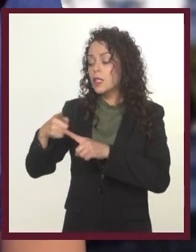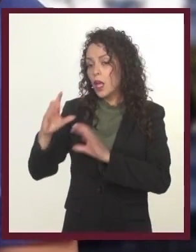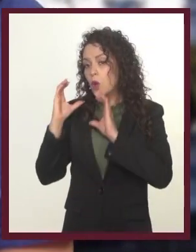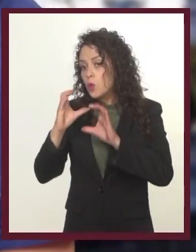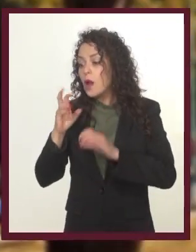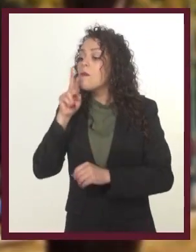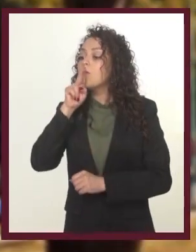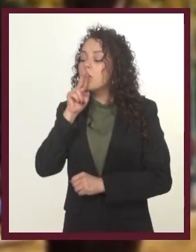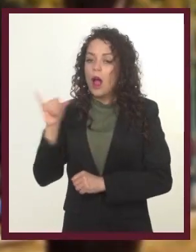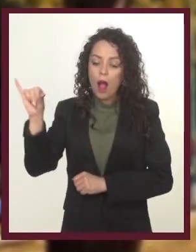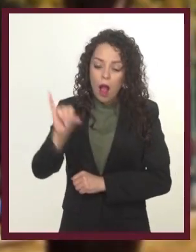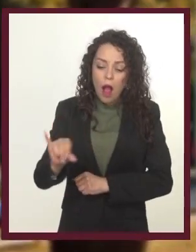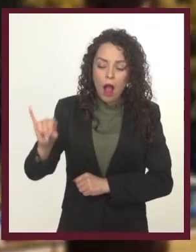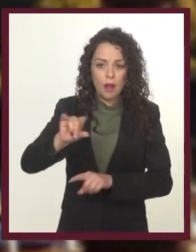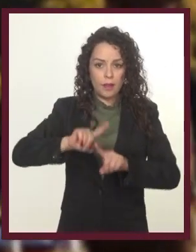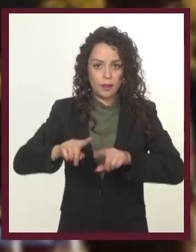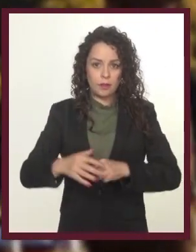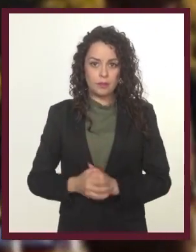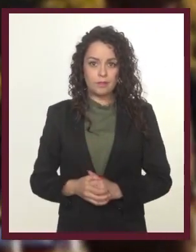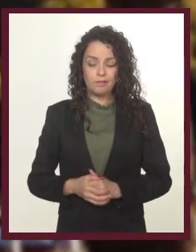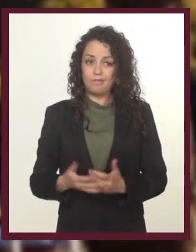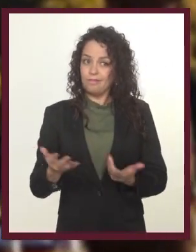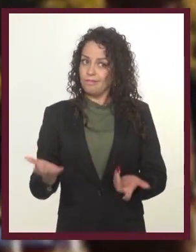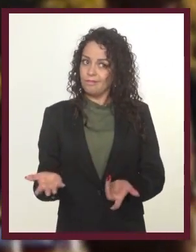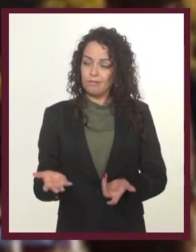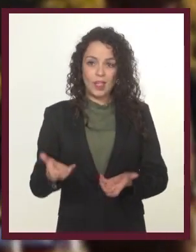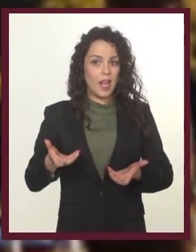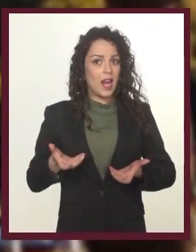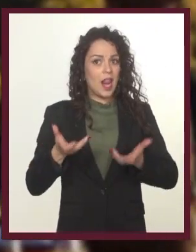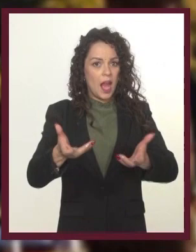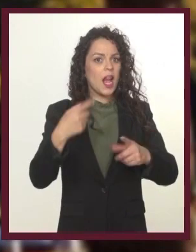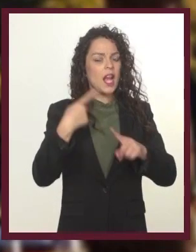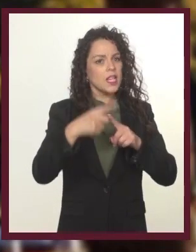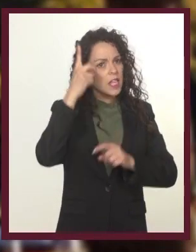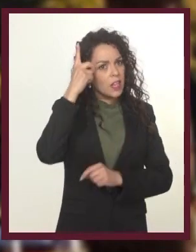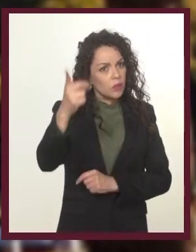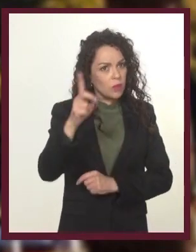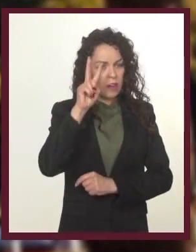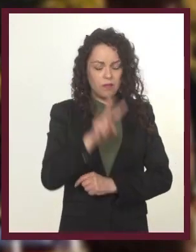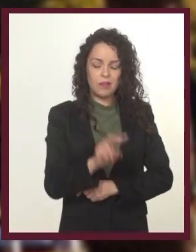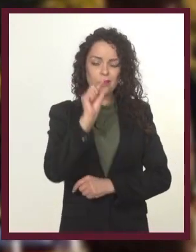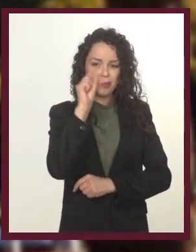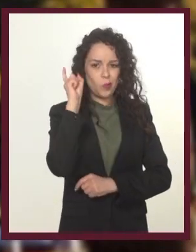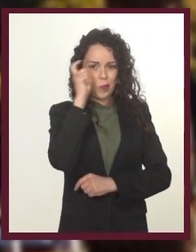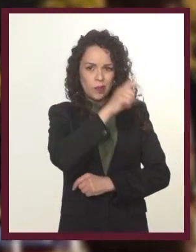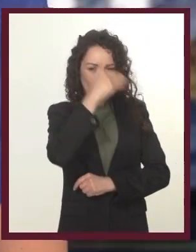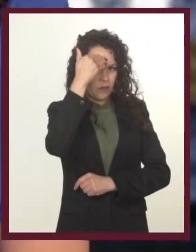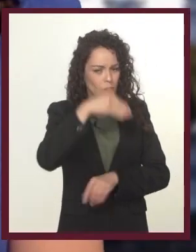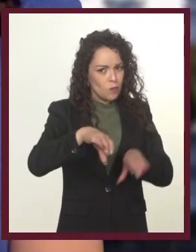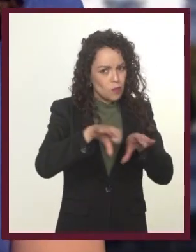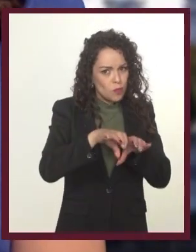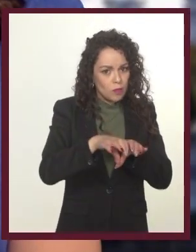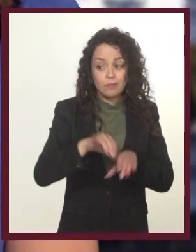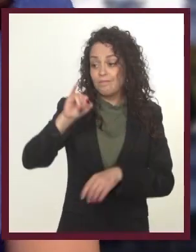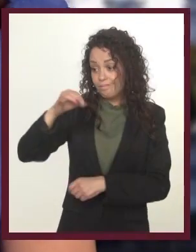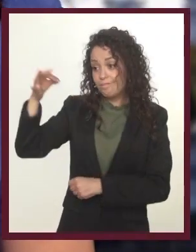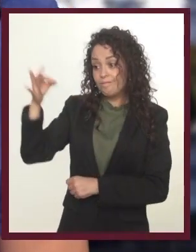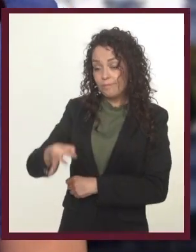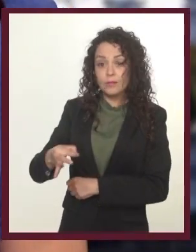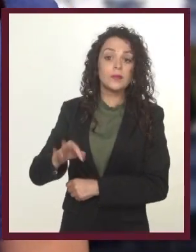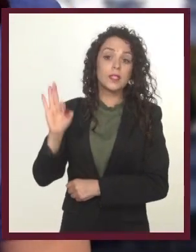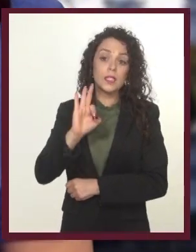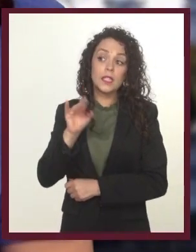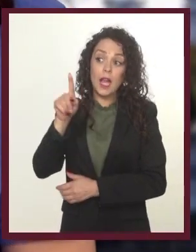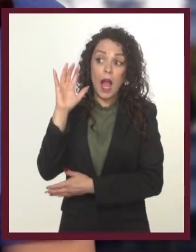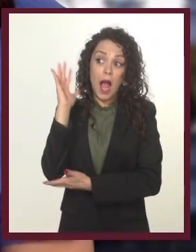es cierto? No sé. Eso de saber a quién le pertenece algo que está en la calle es un poco difícil. ¡Exacto! Y si ese